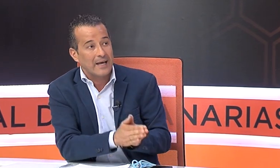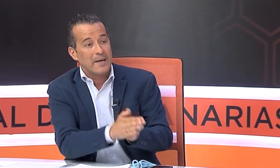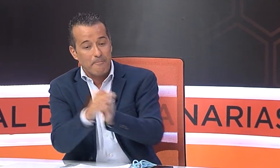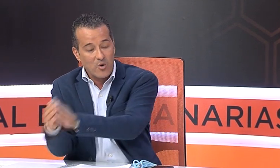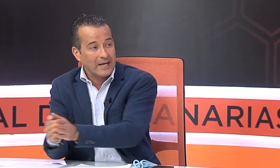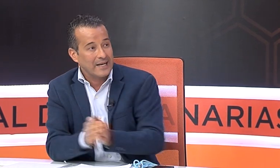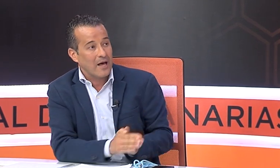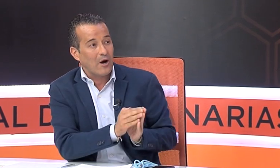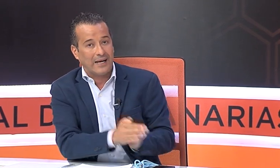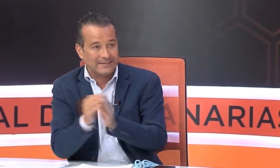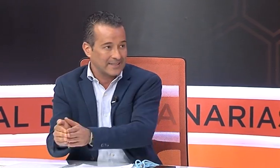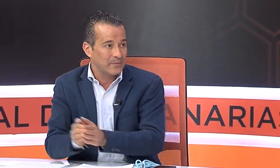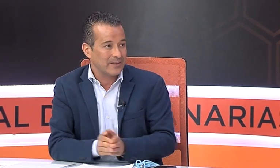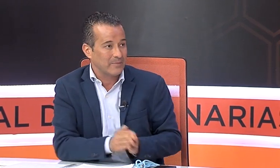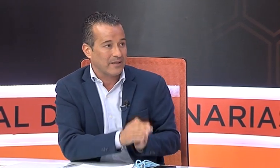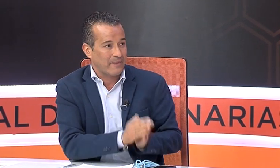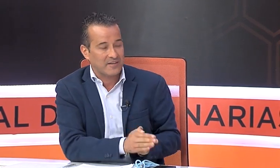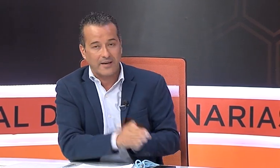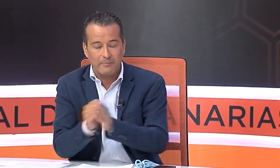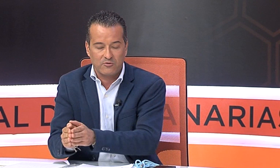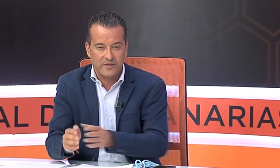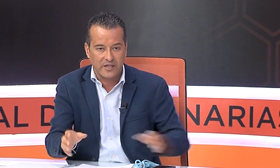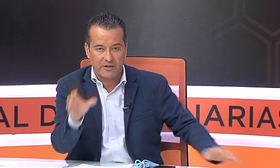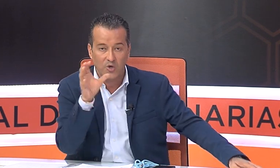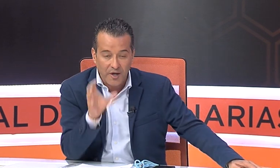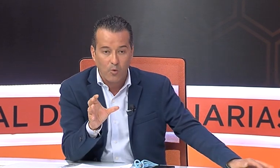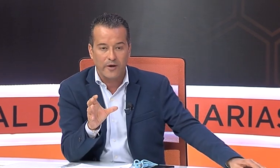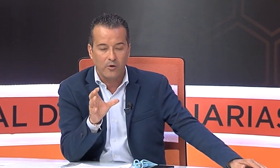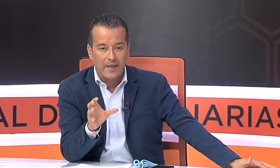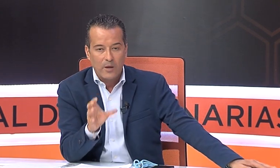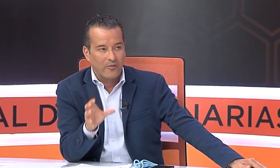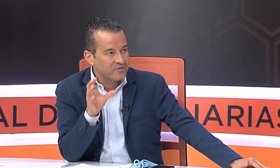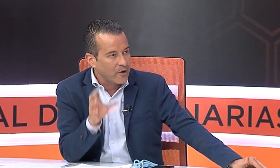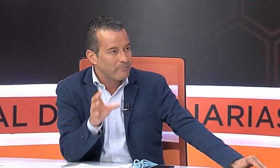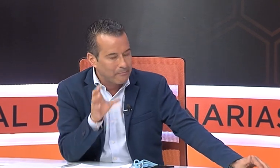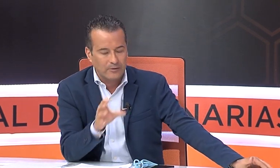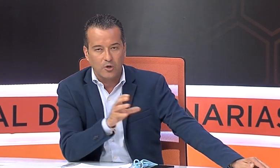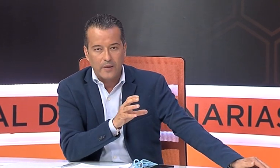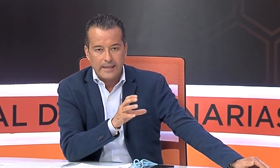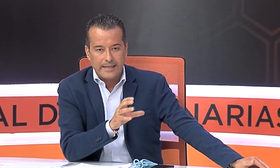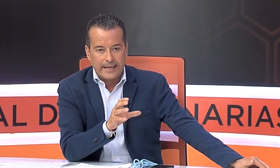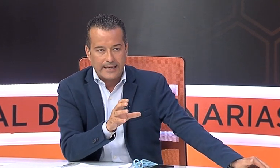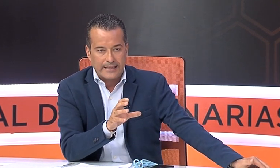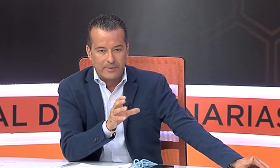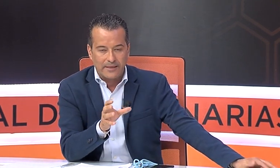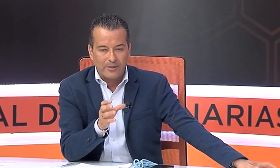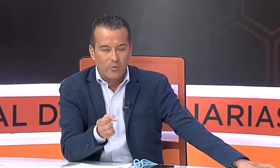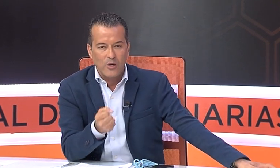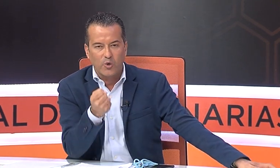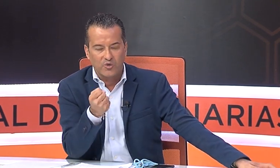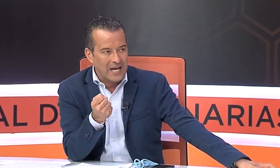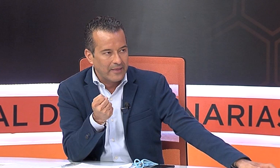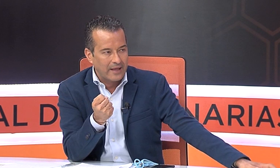era muy alineado a las tesis, evidentemente, de Patricia Hernández, PSOE de Tinerfeño. Yo recuerdo cuando se rompe el pacto y que evidentemente